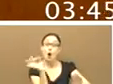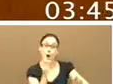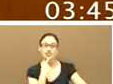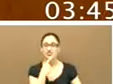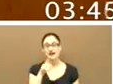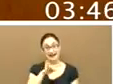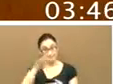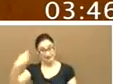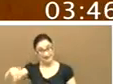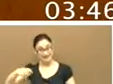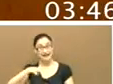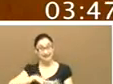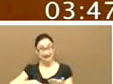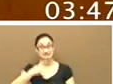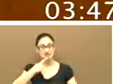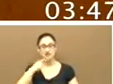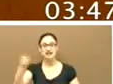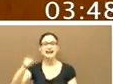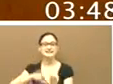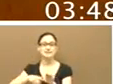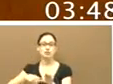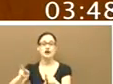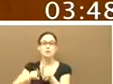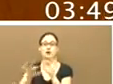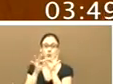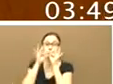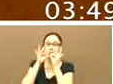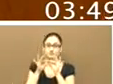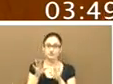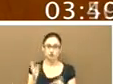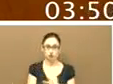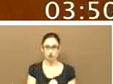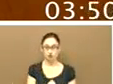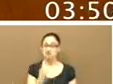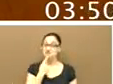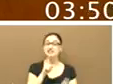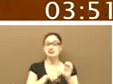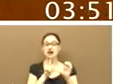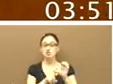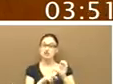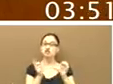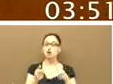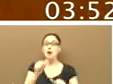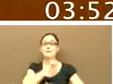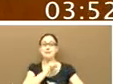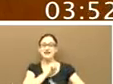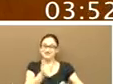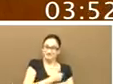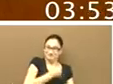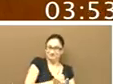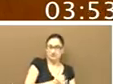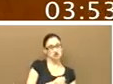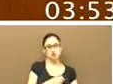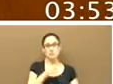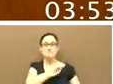Ya saben ustedes, algún político destacado decía que los extremeños están cobrando el paro y guando las cartas tomando o bebiendo en el bar, ¿no? Insultos de ese